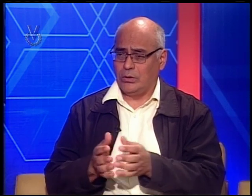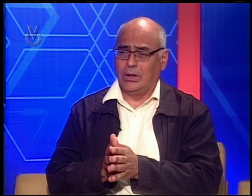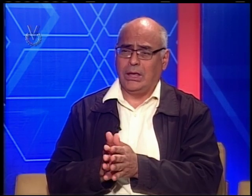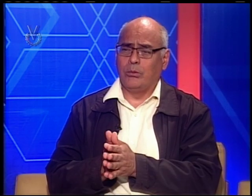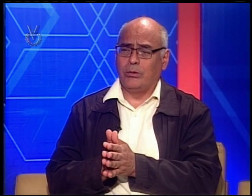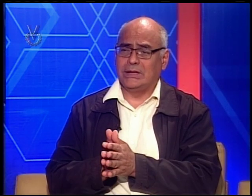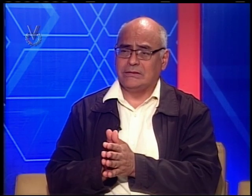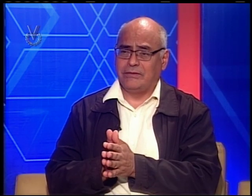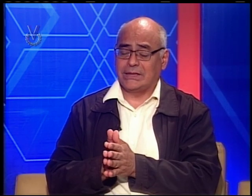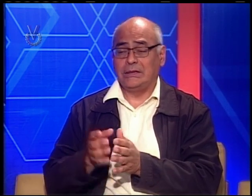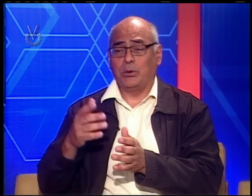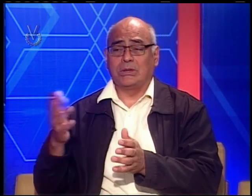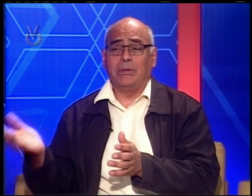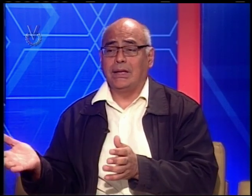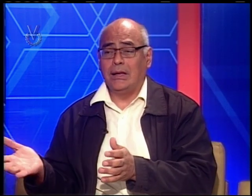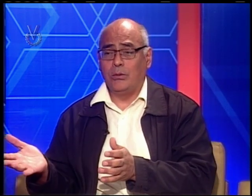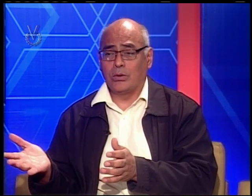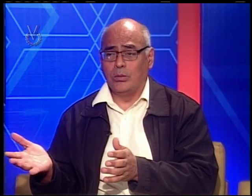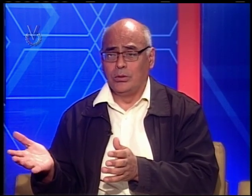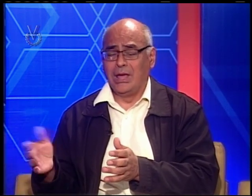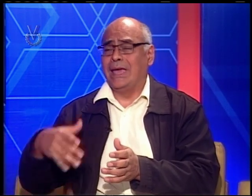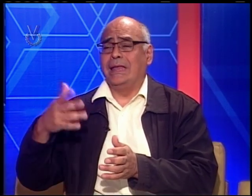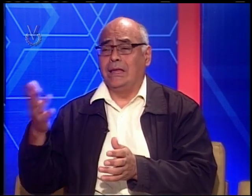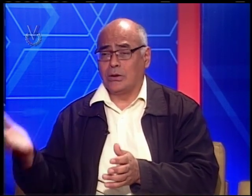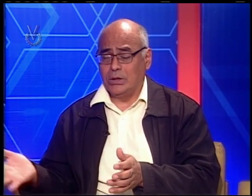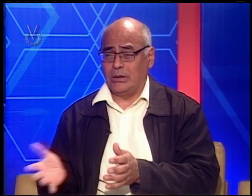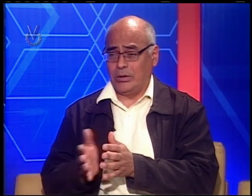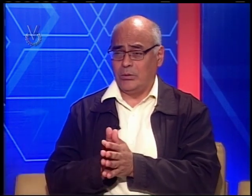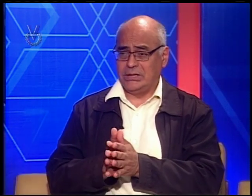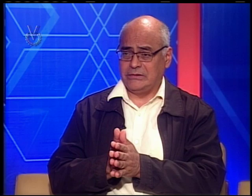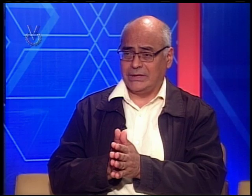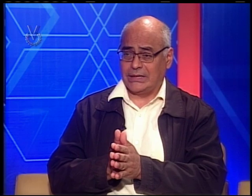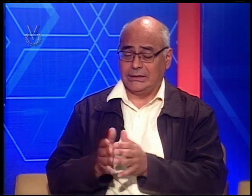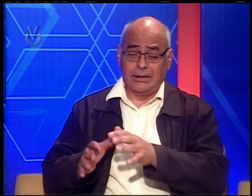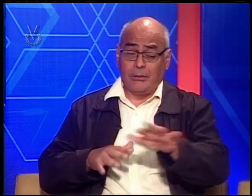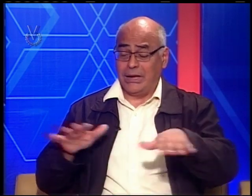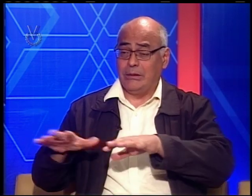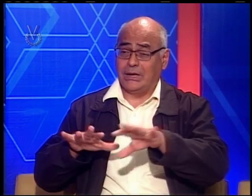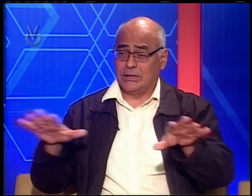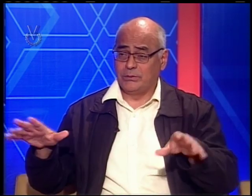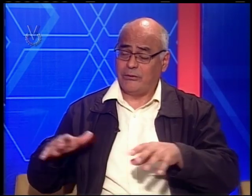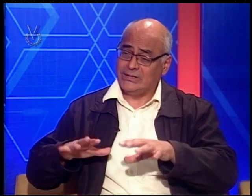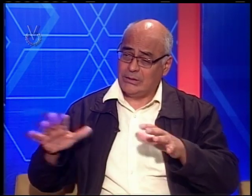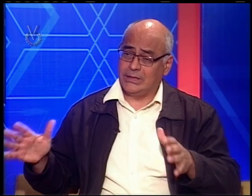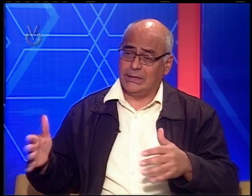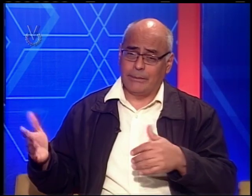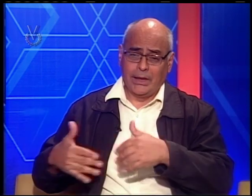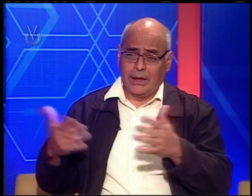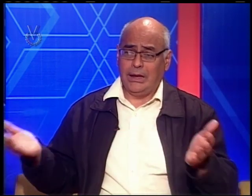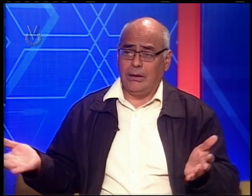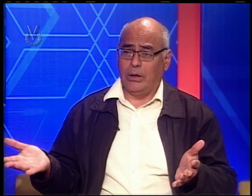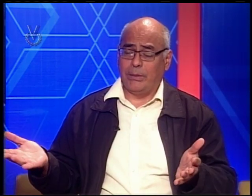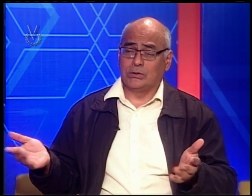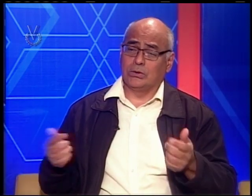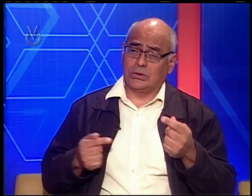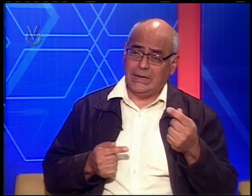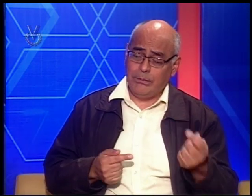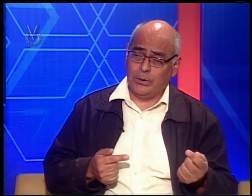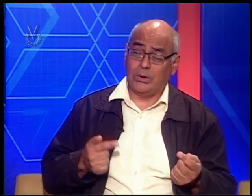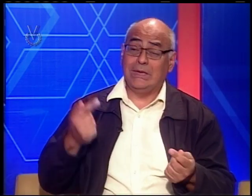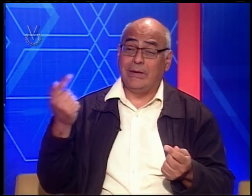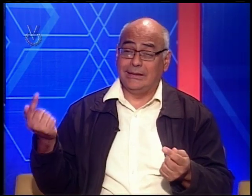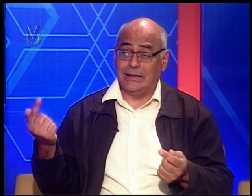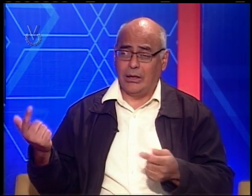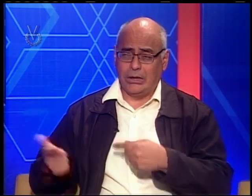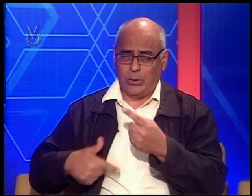cloro. El cloro es muy buen desinfectante, pero también el jabón común, el alcohol también es un buen desinfectante para limpiar las superficies y mantener los espacios